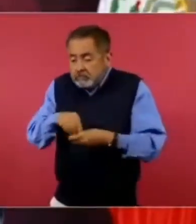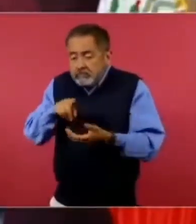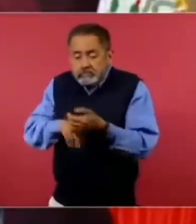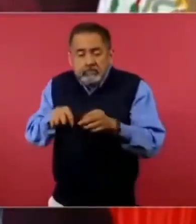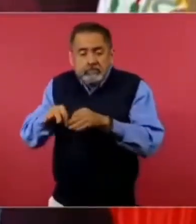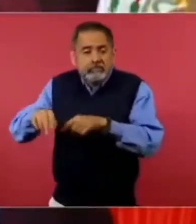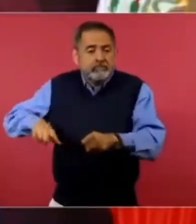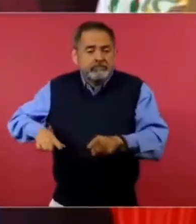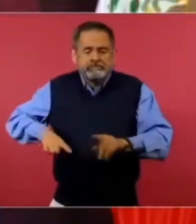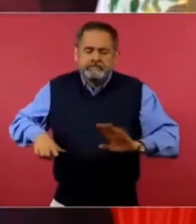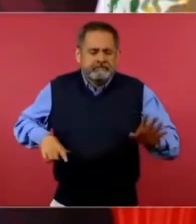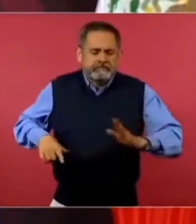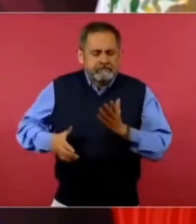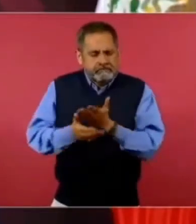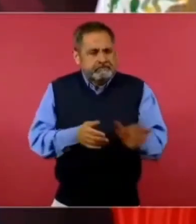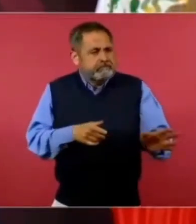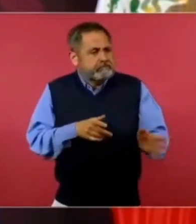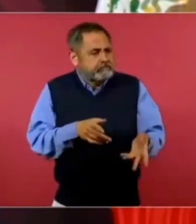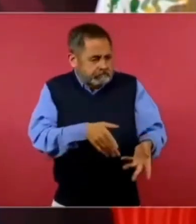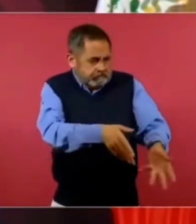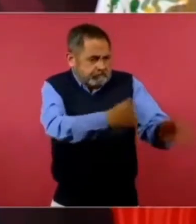en el servicio público.